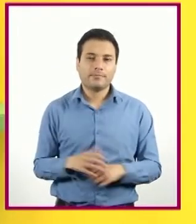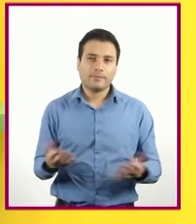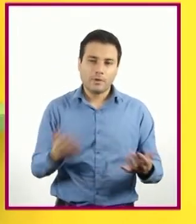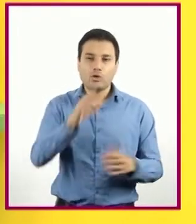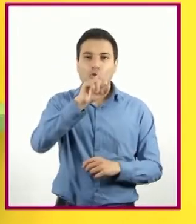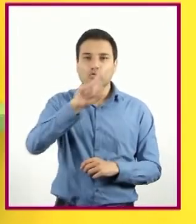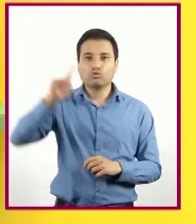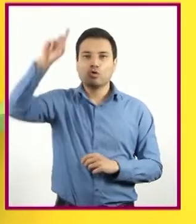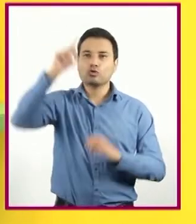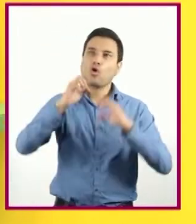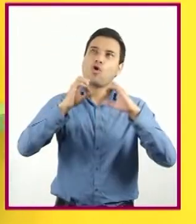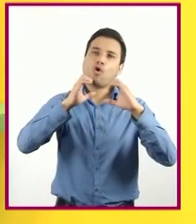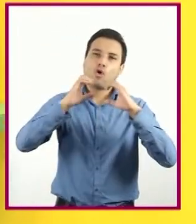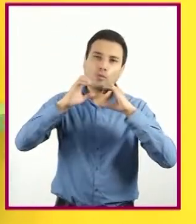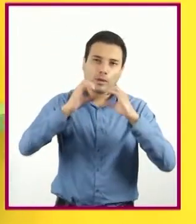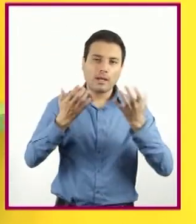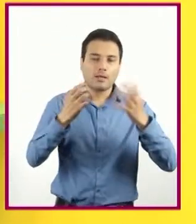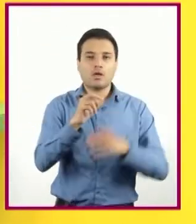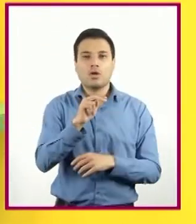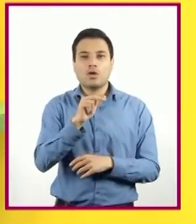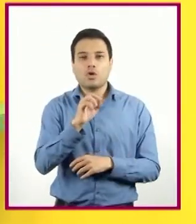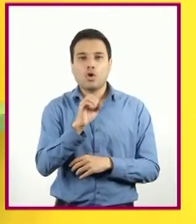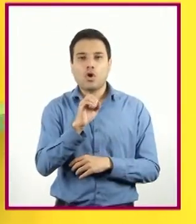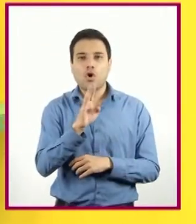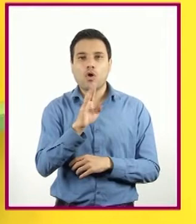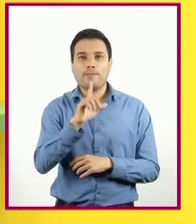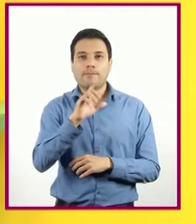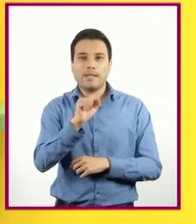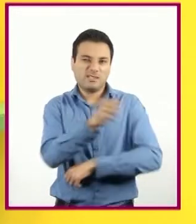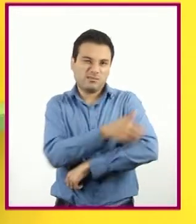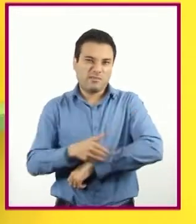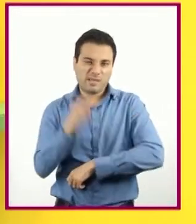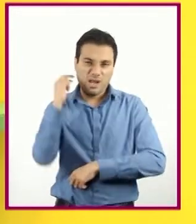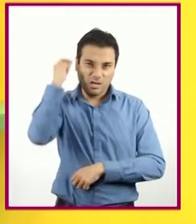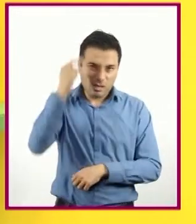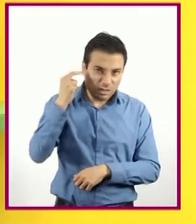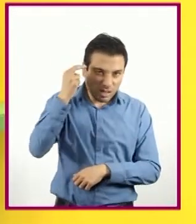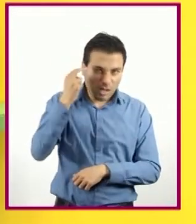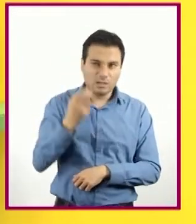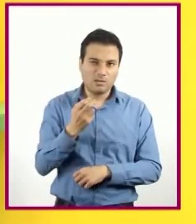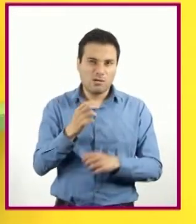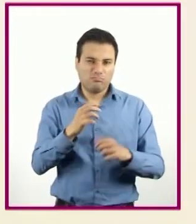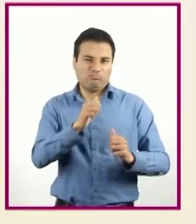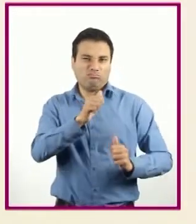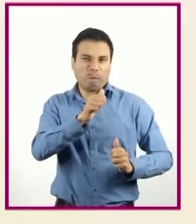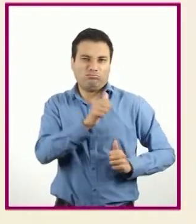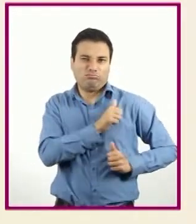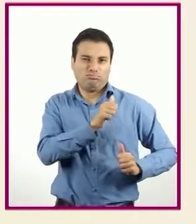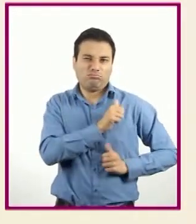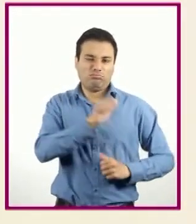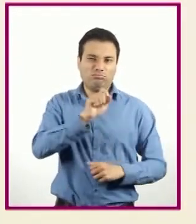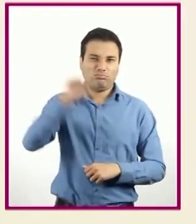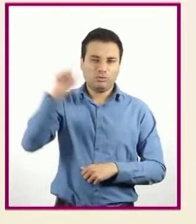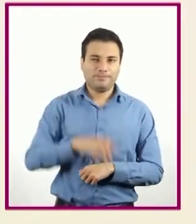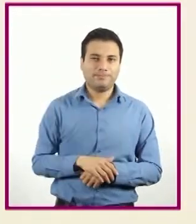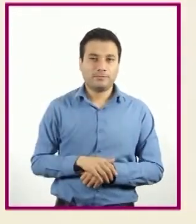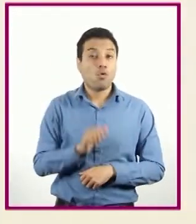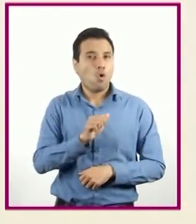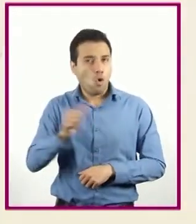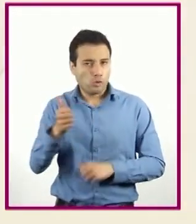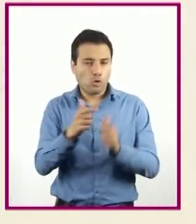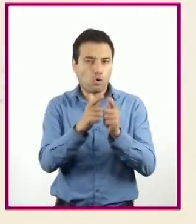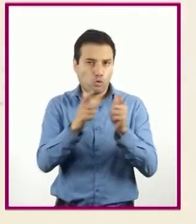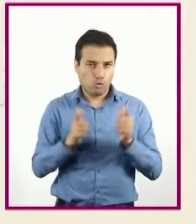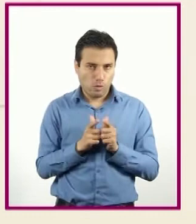sacerdotes, nobles y guerreros de alto rango. Por otra parte, se encontraban